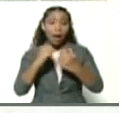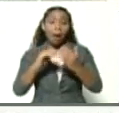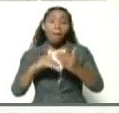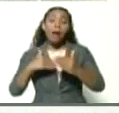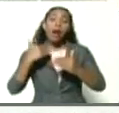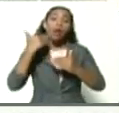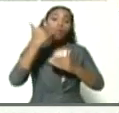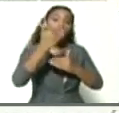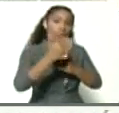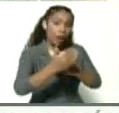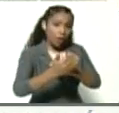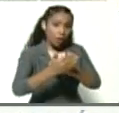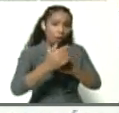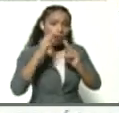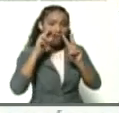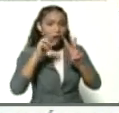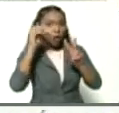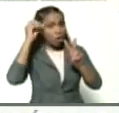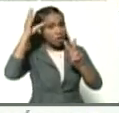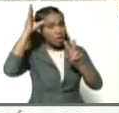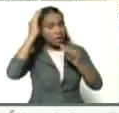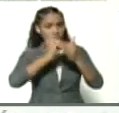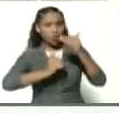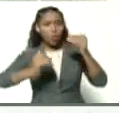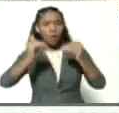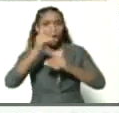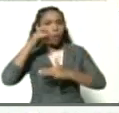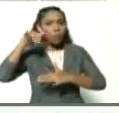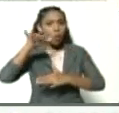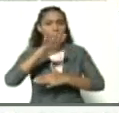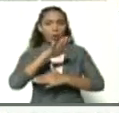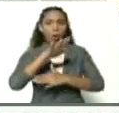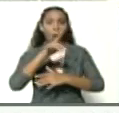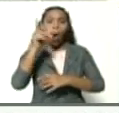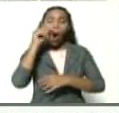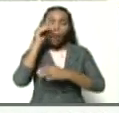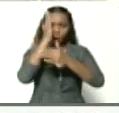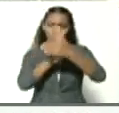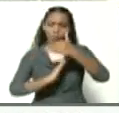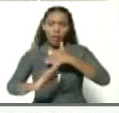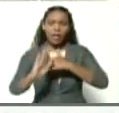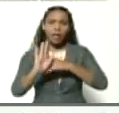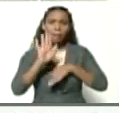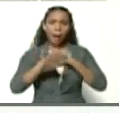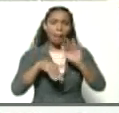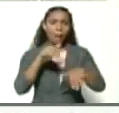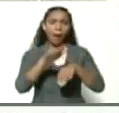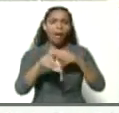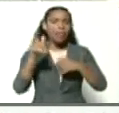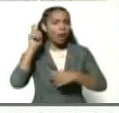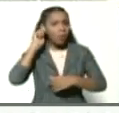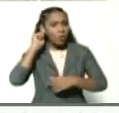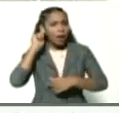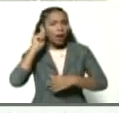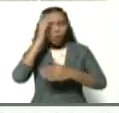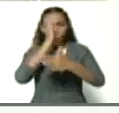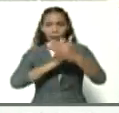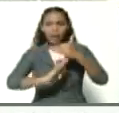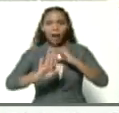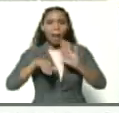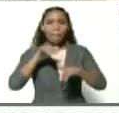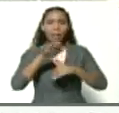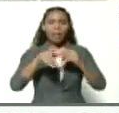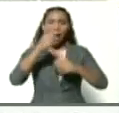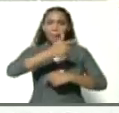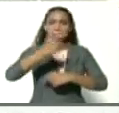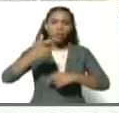cosechar una conciencia superior de nuestro pueblo, del hombre humilde de a pie, de la mujer humilde de a pie, de la